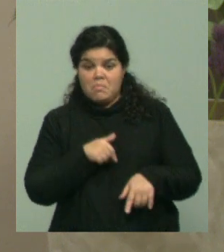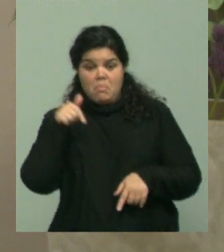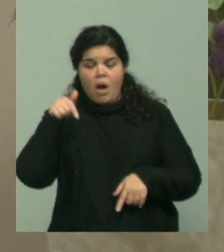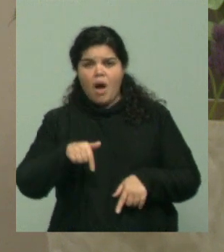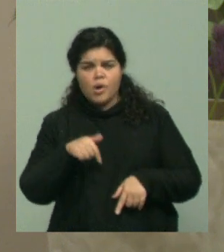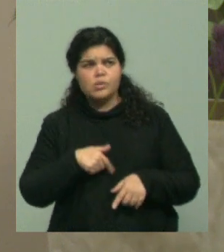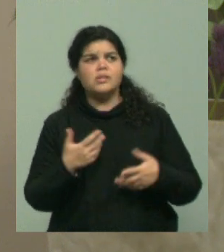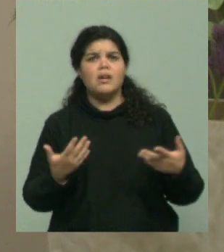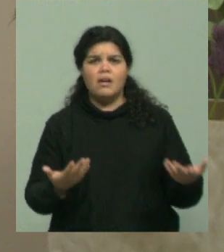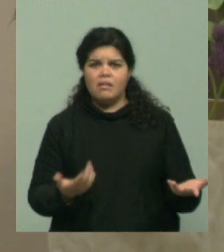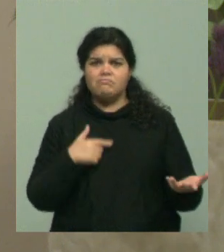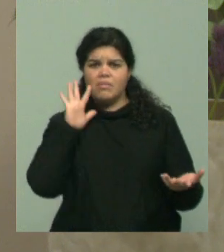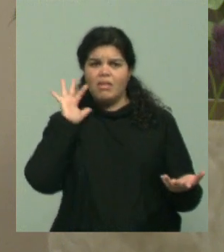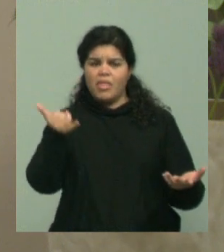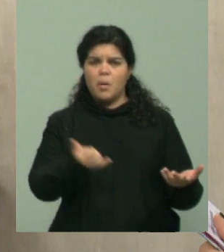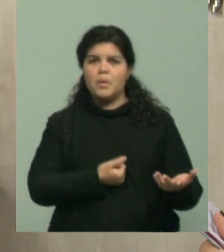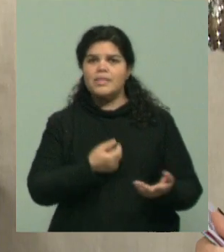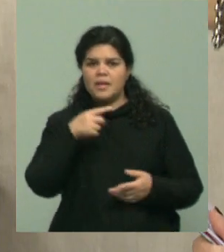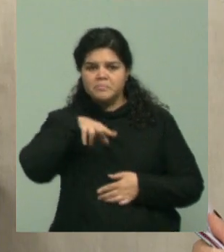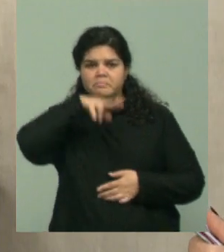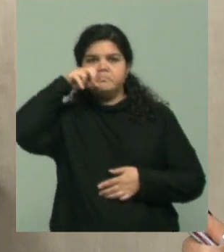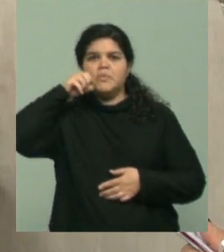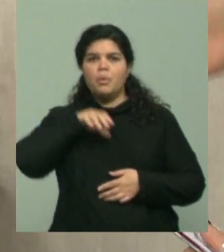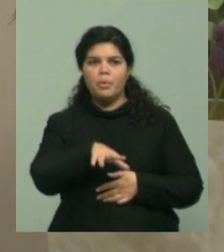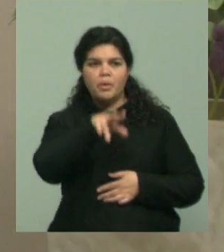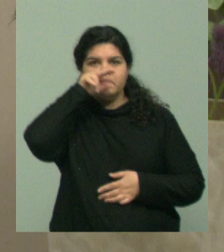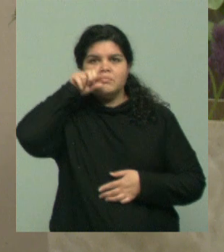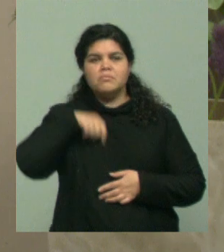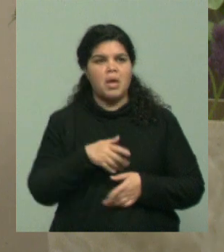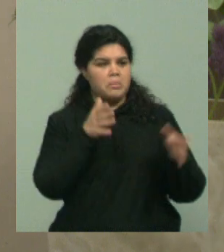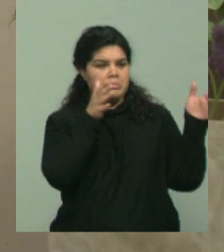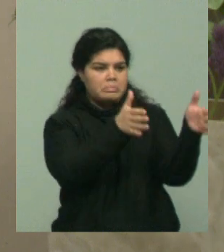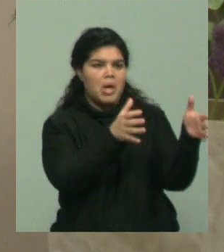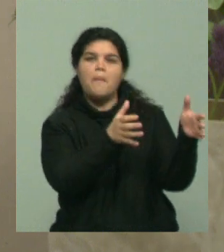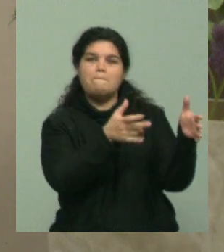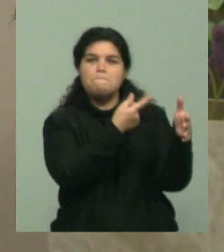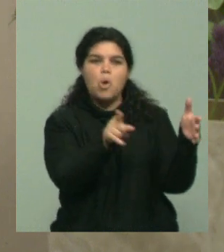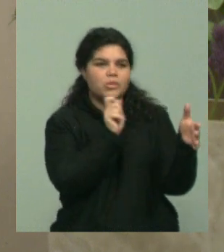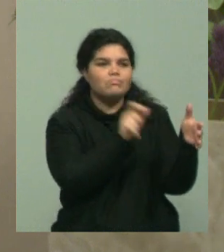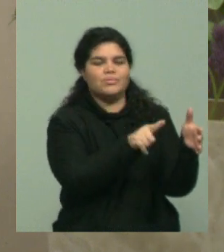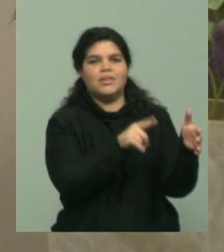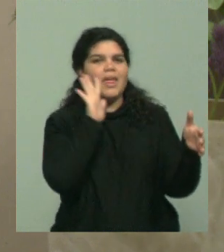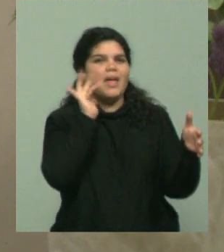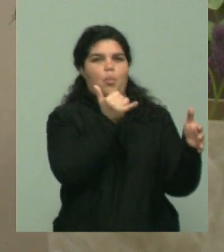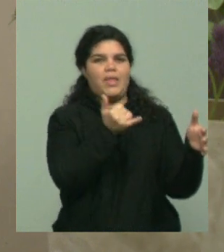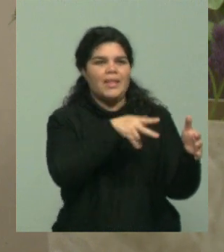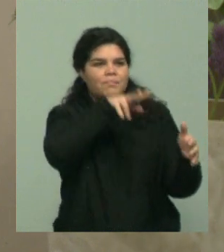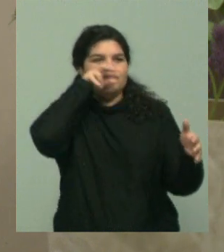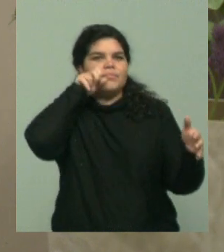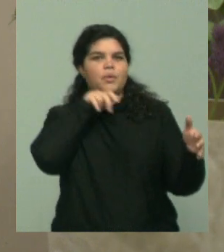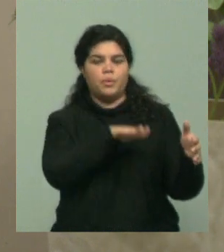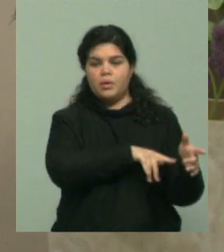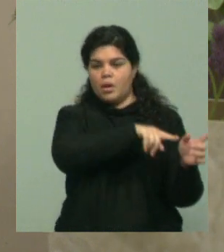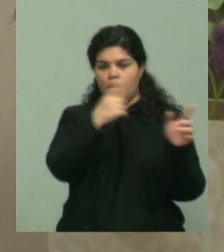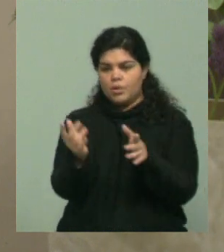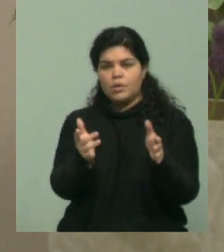a prestarle un poco más de atención. El músico, porque es músico, el docente, porque es docente, pero digo, uno a veces pasa por la vida y no le